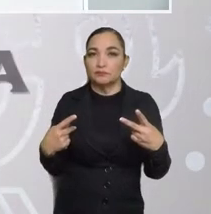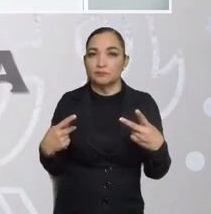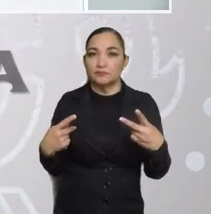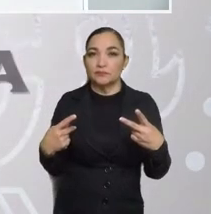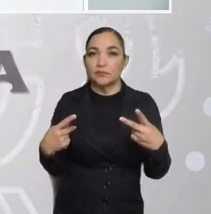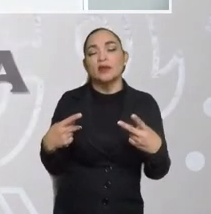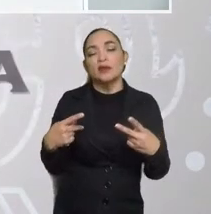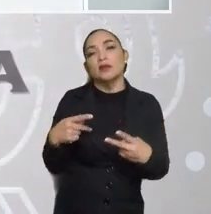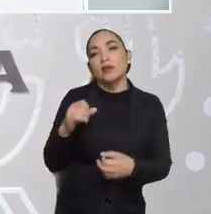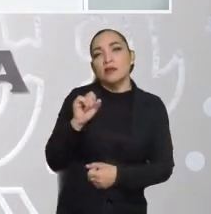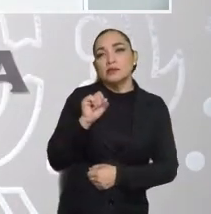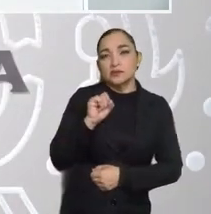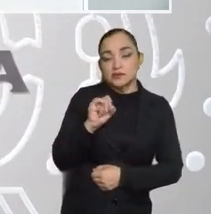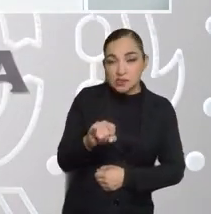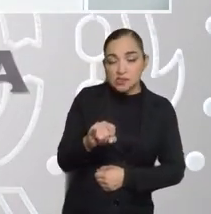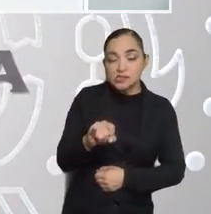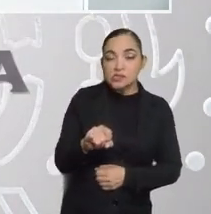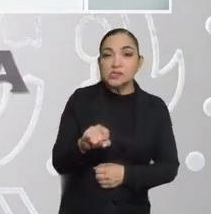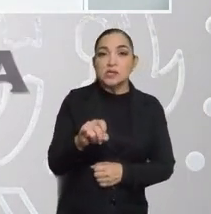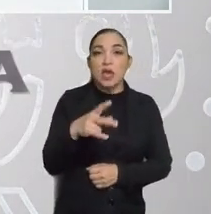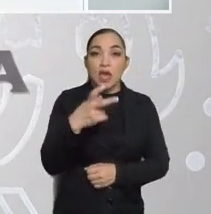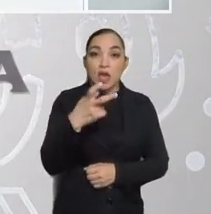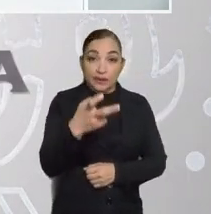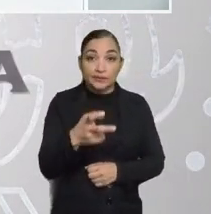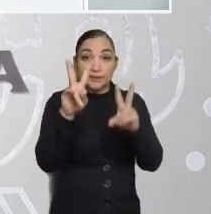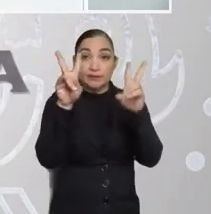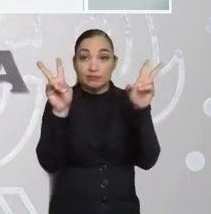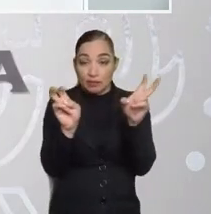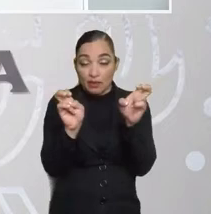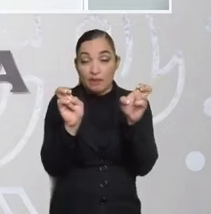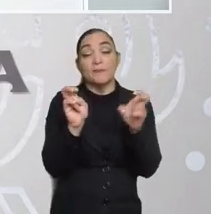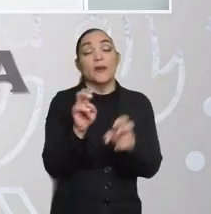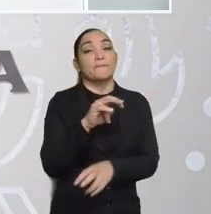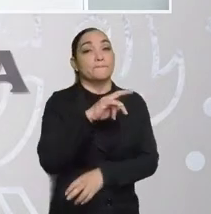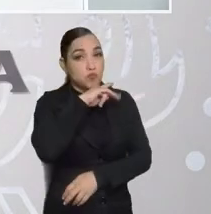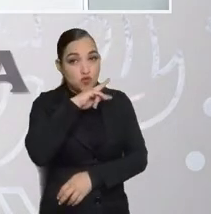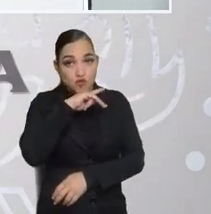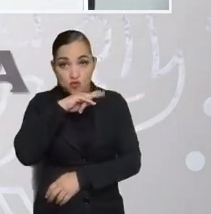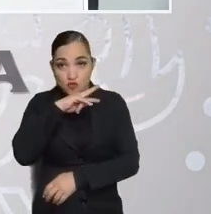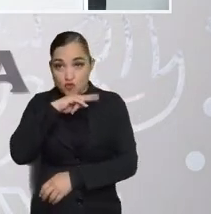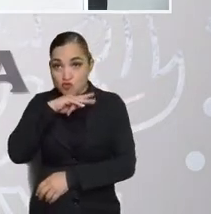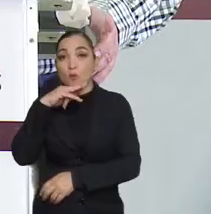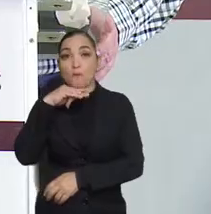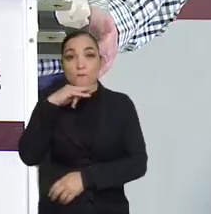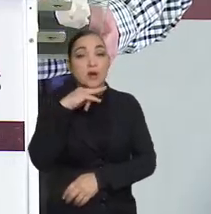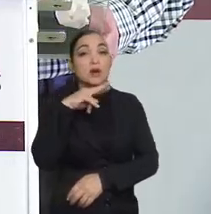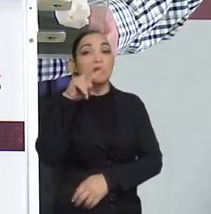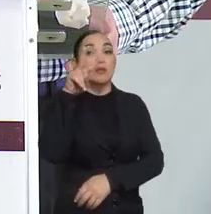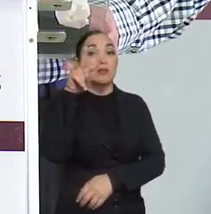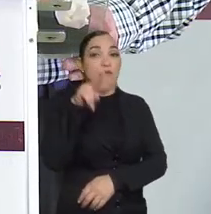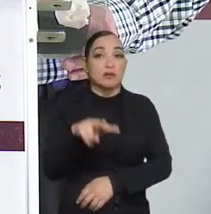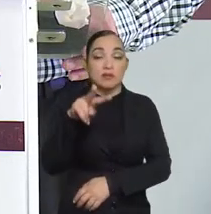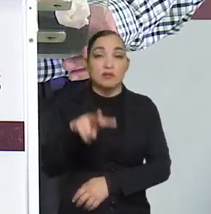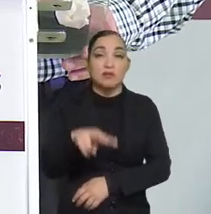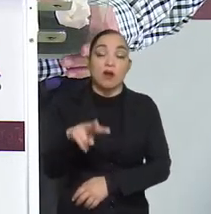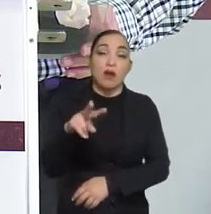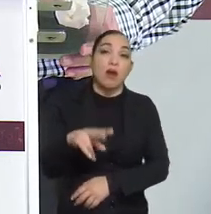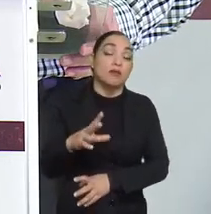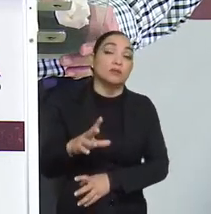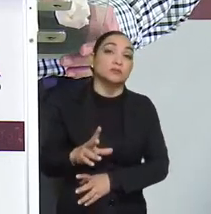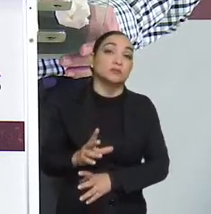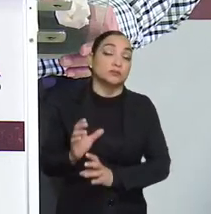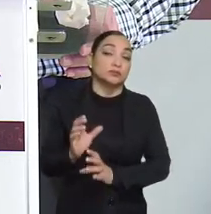Sí, ese es un tema que mortifica y que nos genera mucho alerta, que